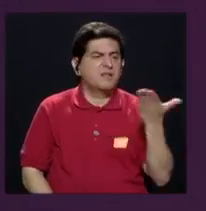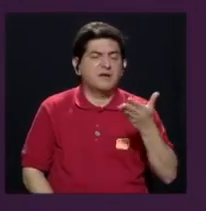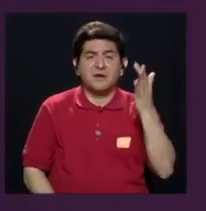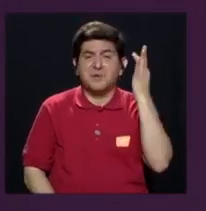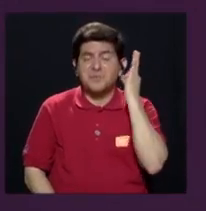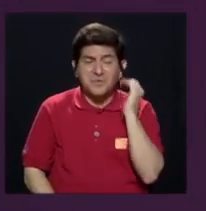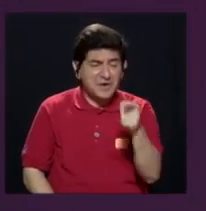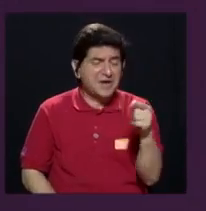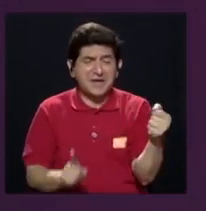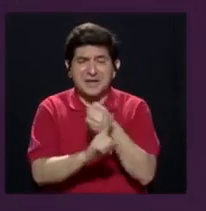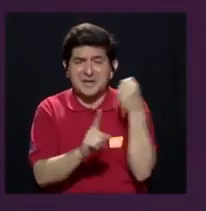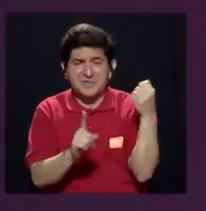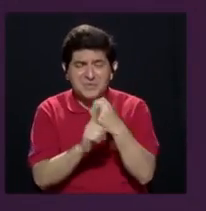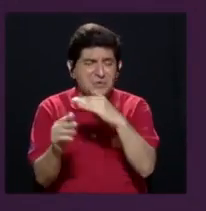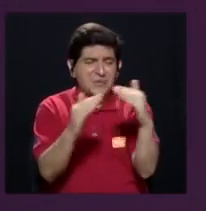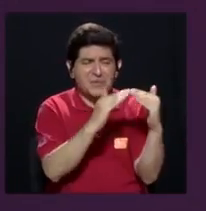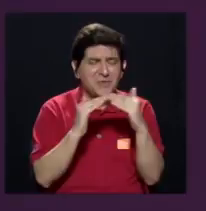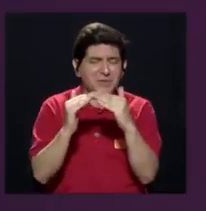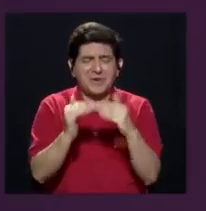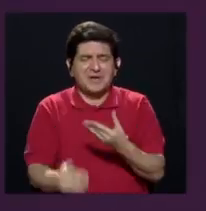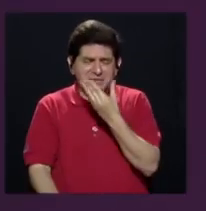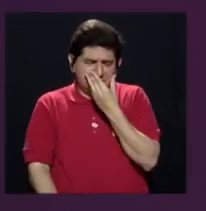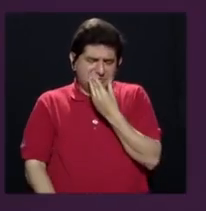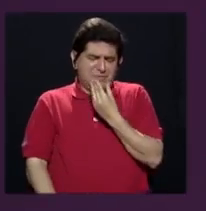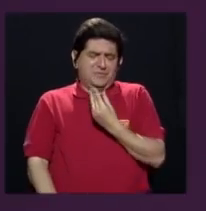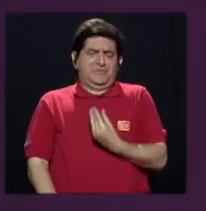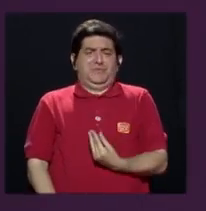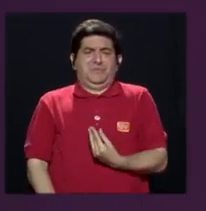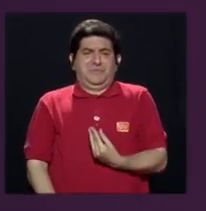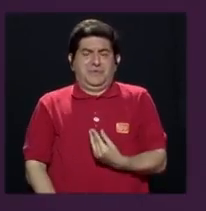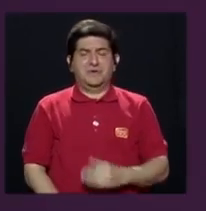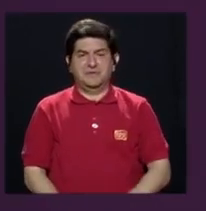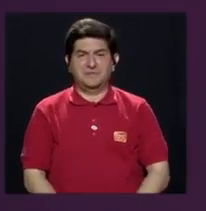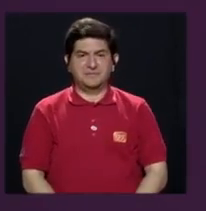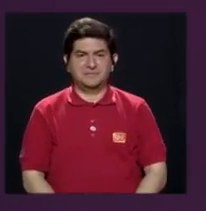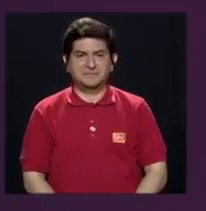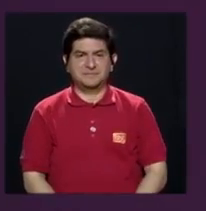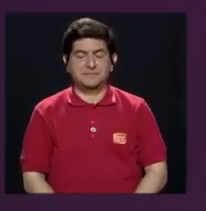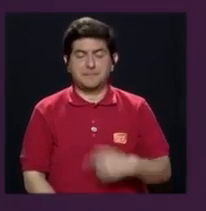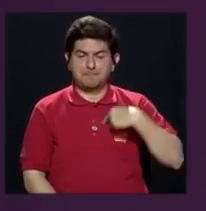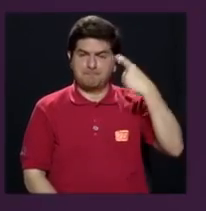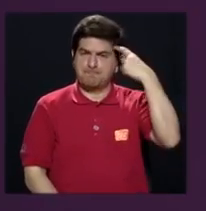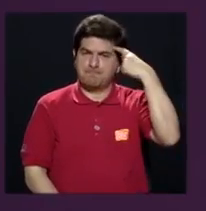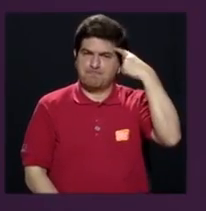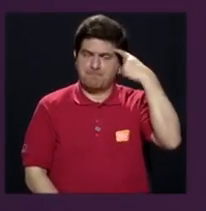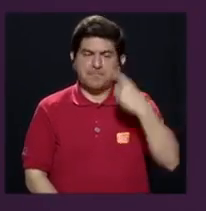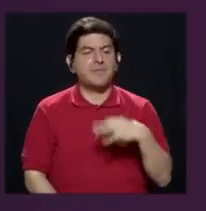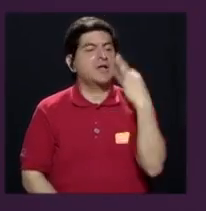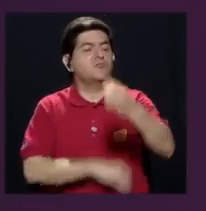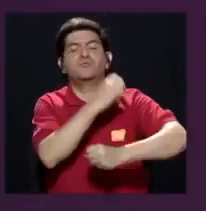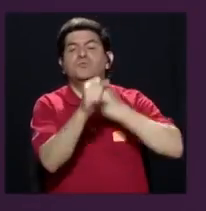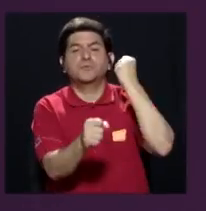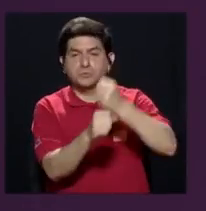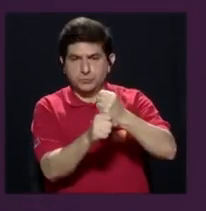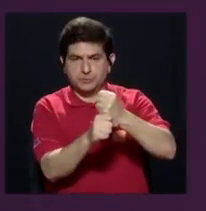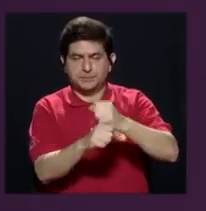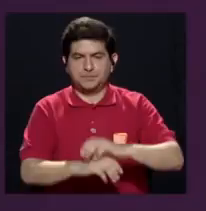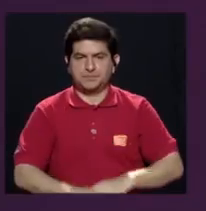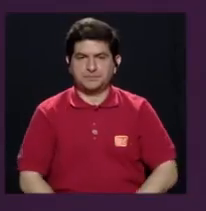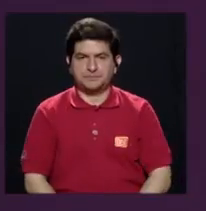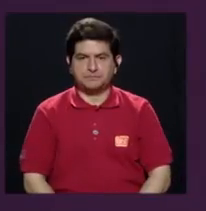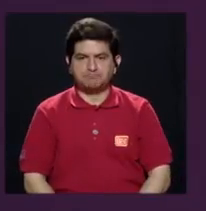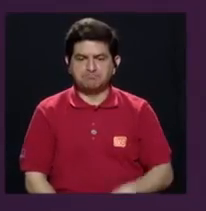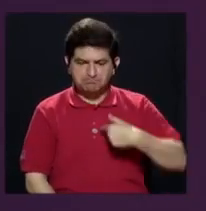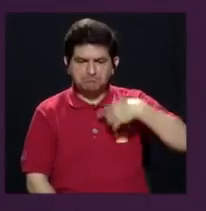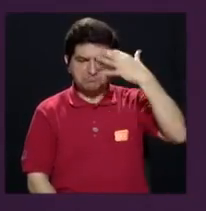sufriendo violencia en las comunidades en los departamentos Entonces yo pienso que para el otro año Pues